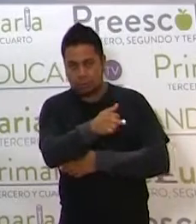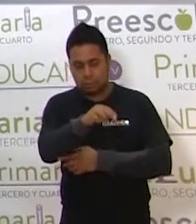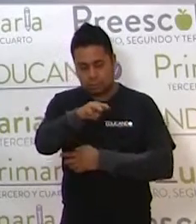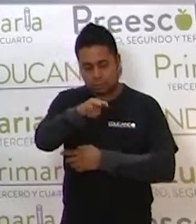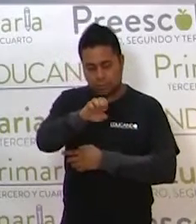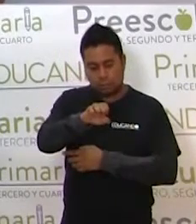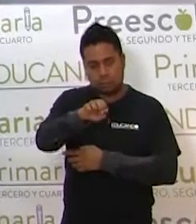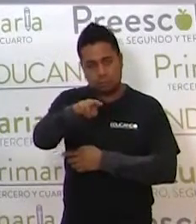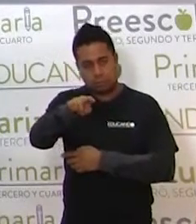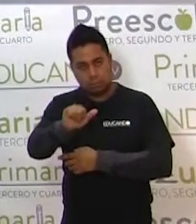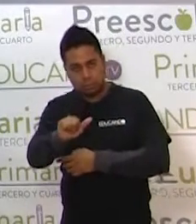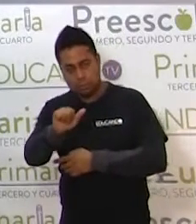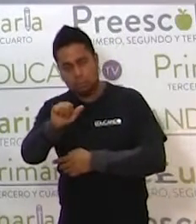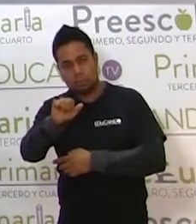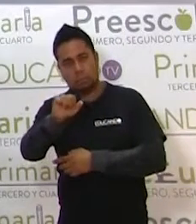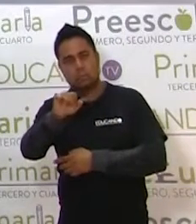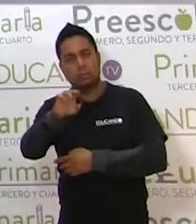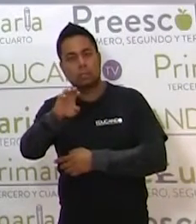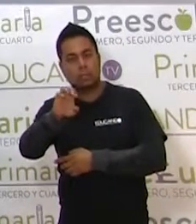a 6